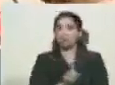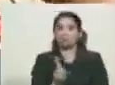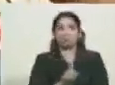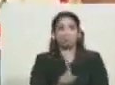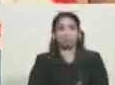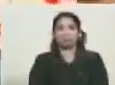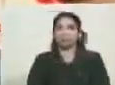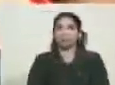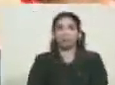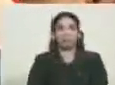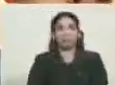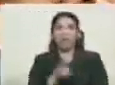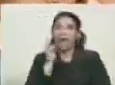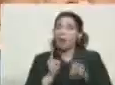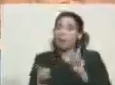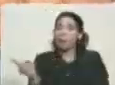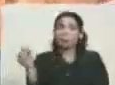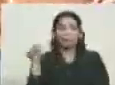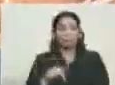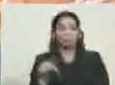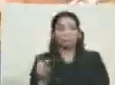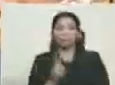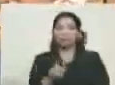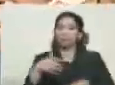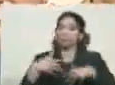Probablemente no va a ser para acá.